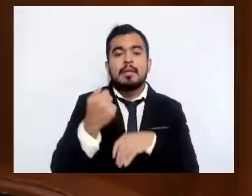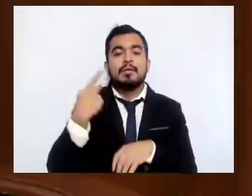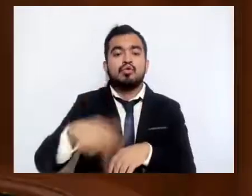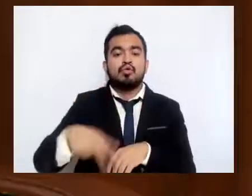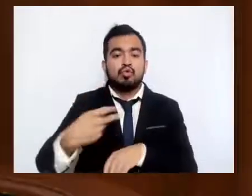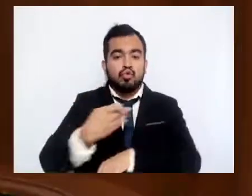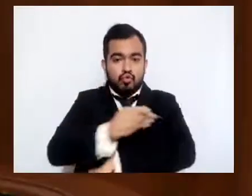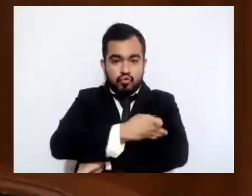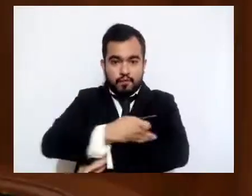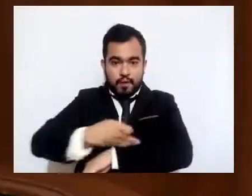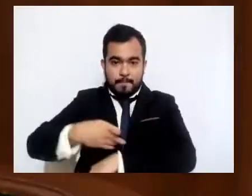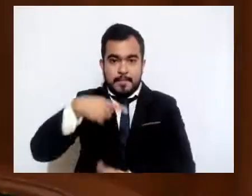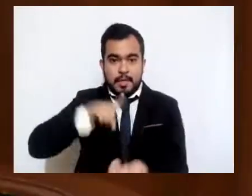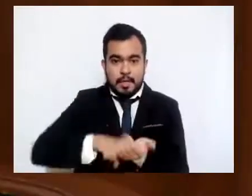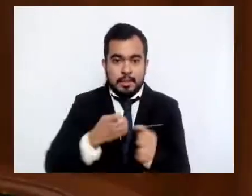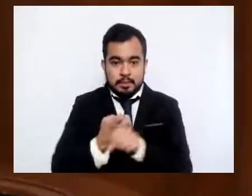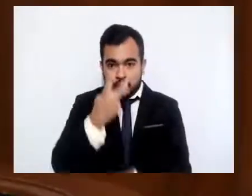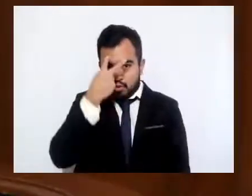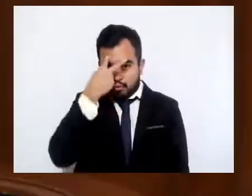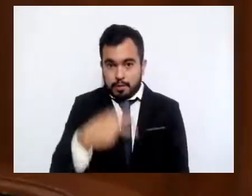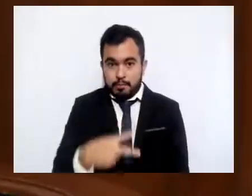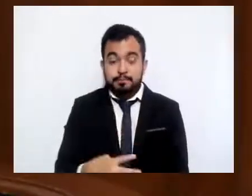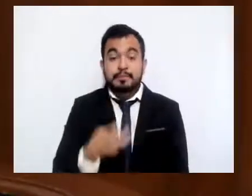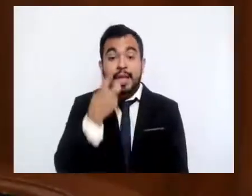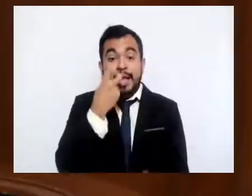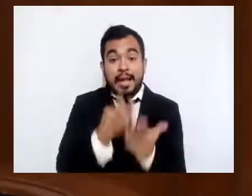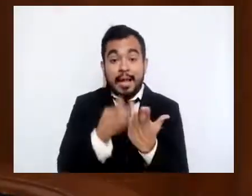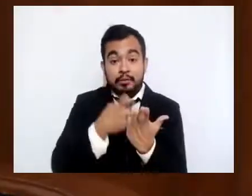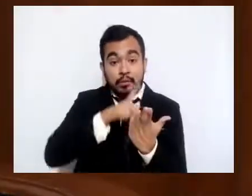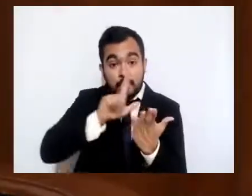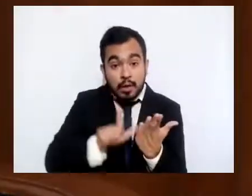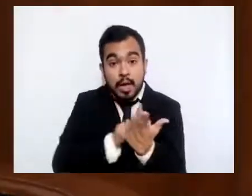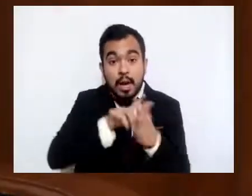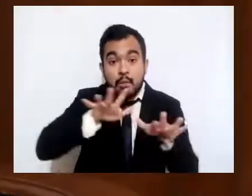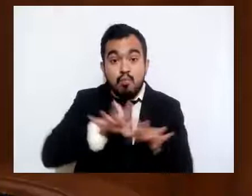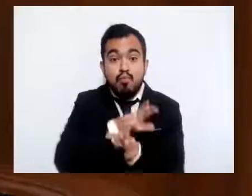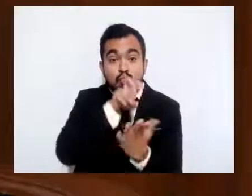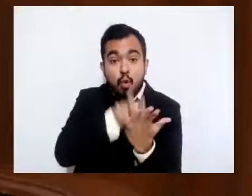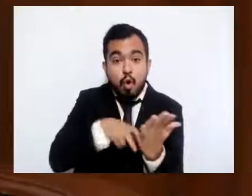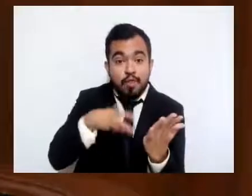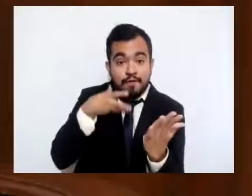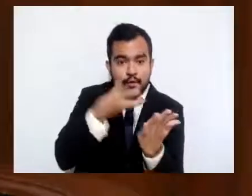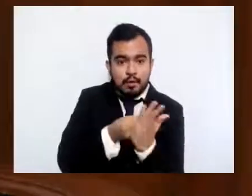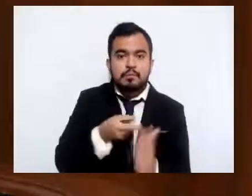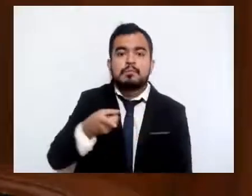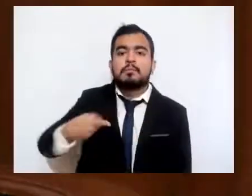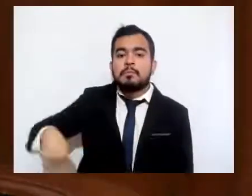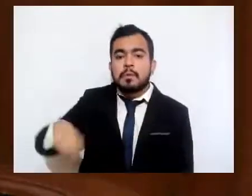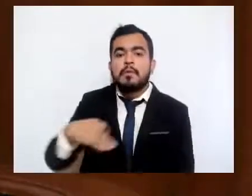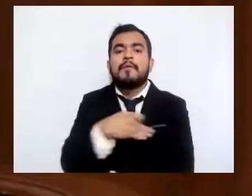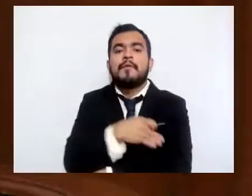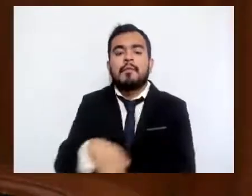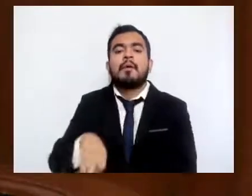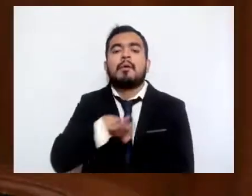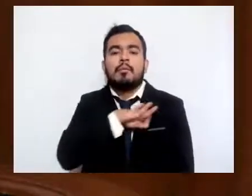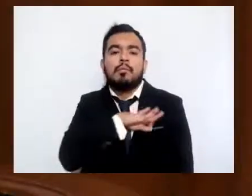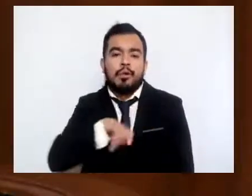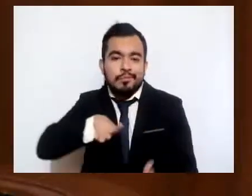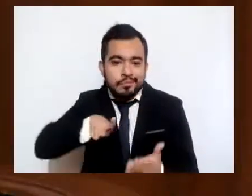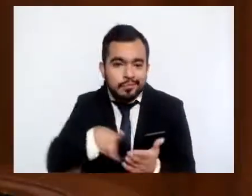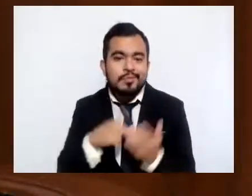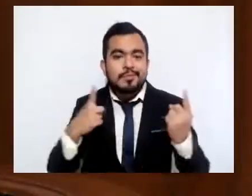la posibilidad a las familias de migrantes en el Estado de México a reencontrarse con sus seres queridos en el